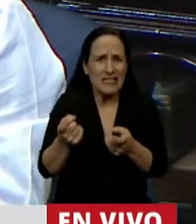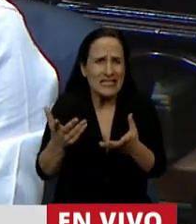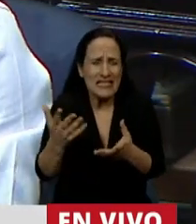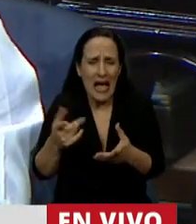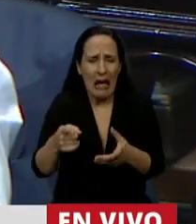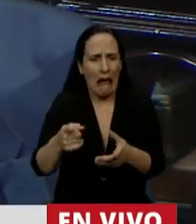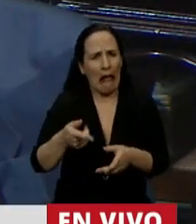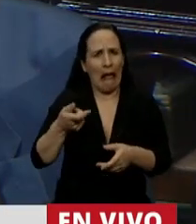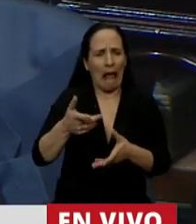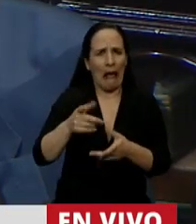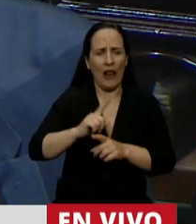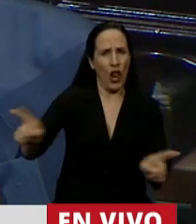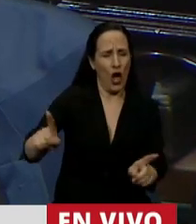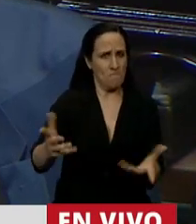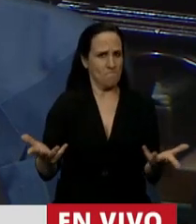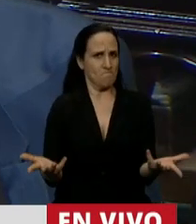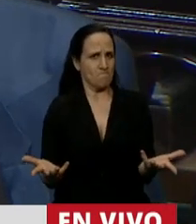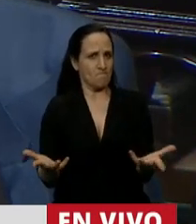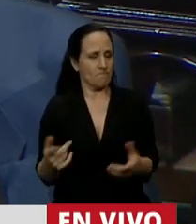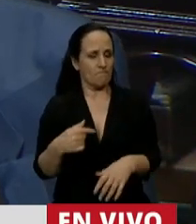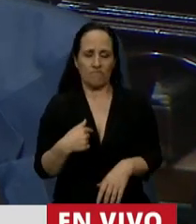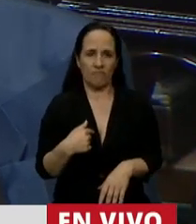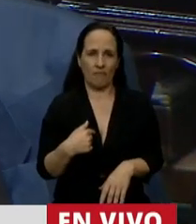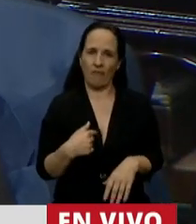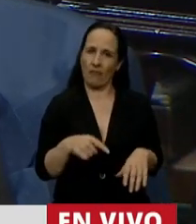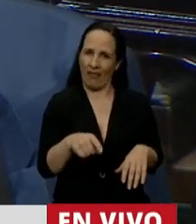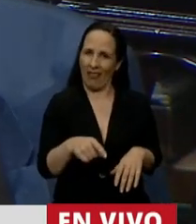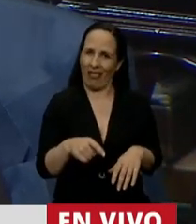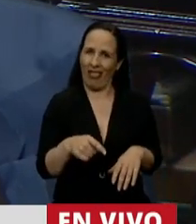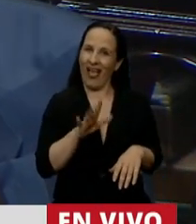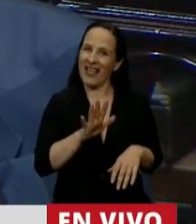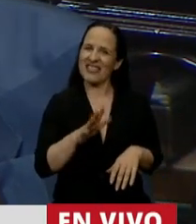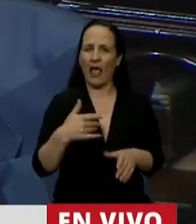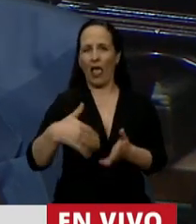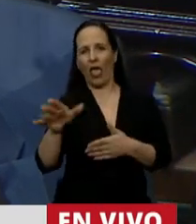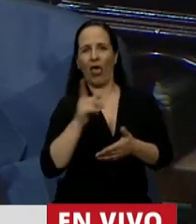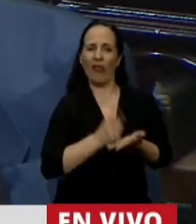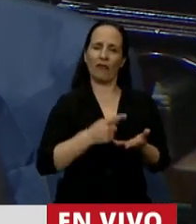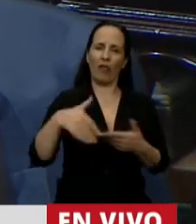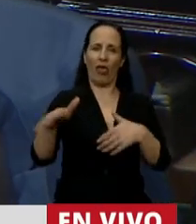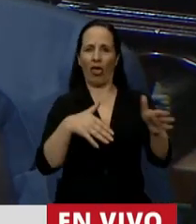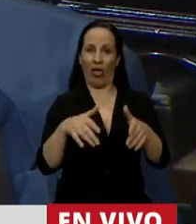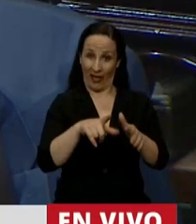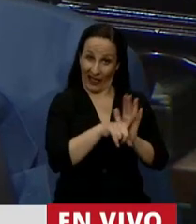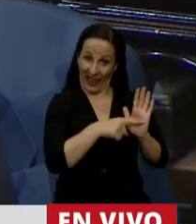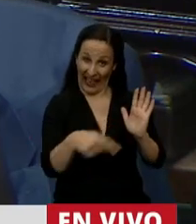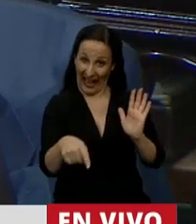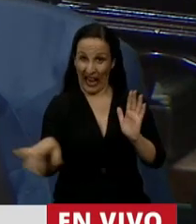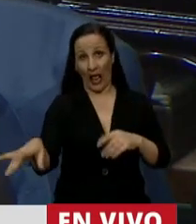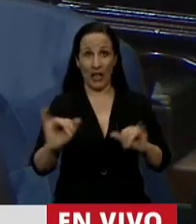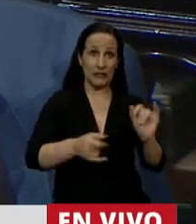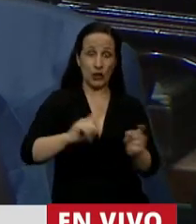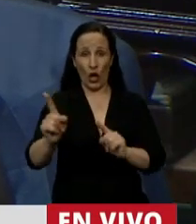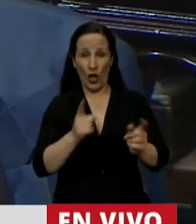especial? Presidente, no permitamos que se legalice el descarte. Esta crisis que estamos viviendo, si con